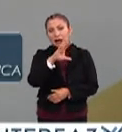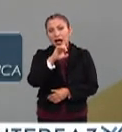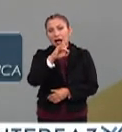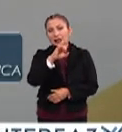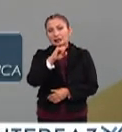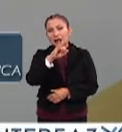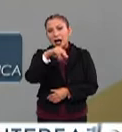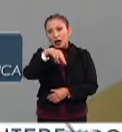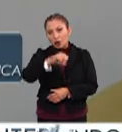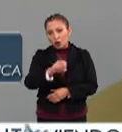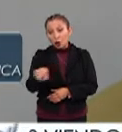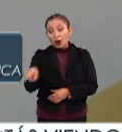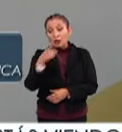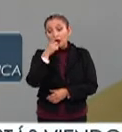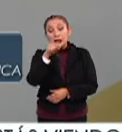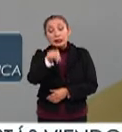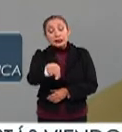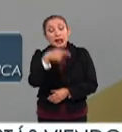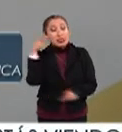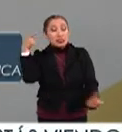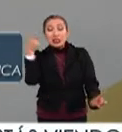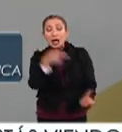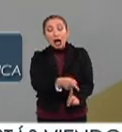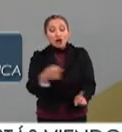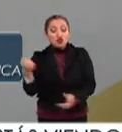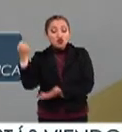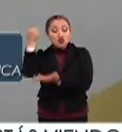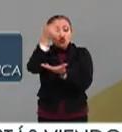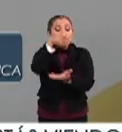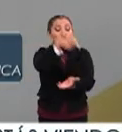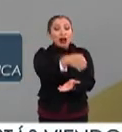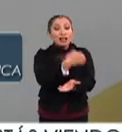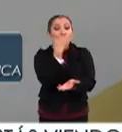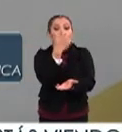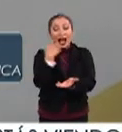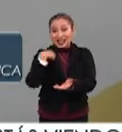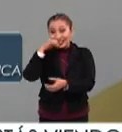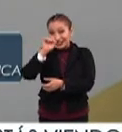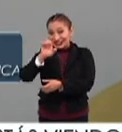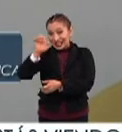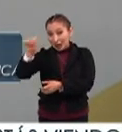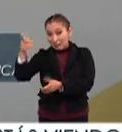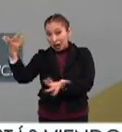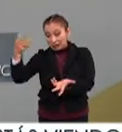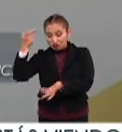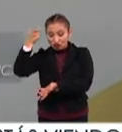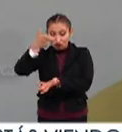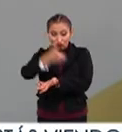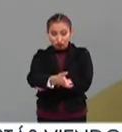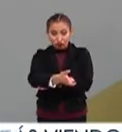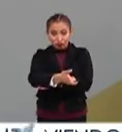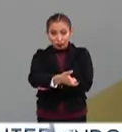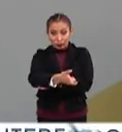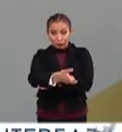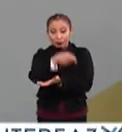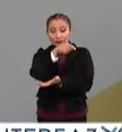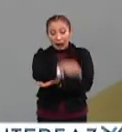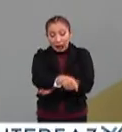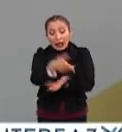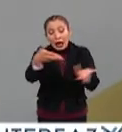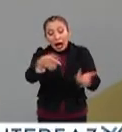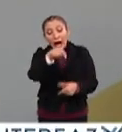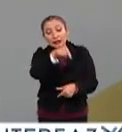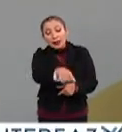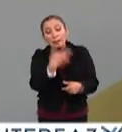Casián, que reciban directamente el recurso de la Secretaría de Educación Pública y que se